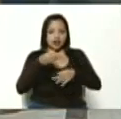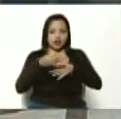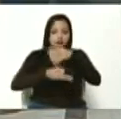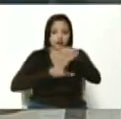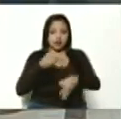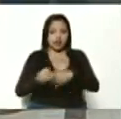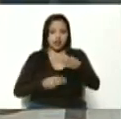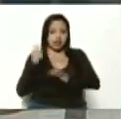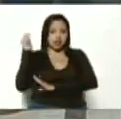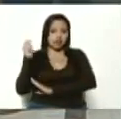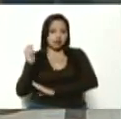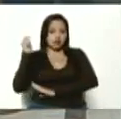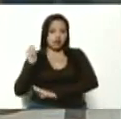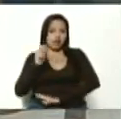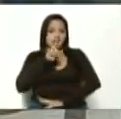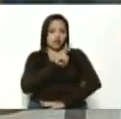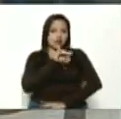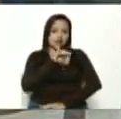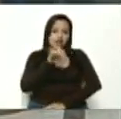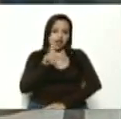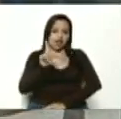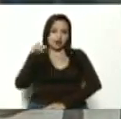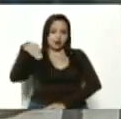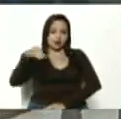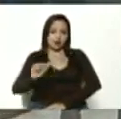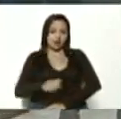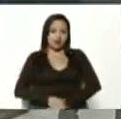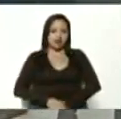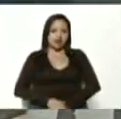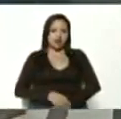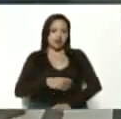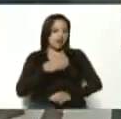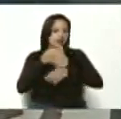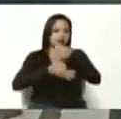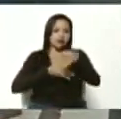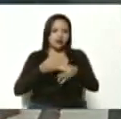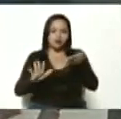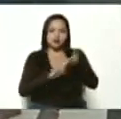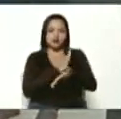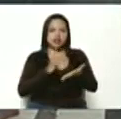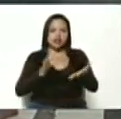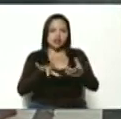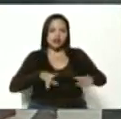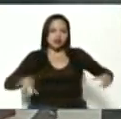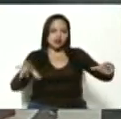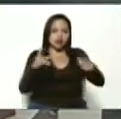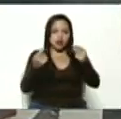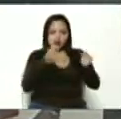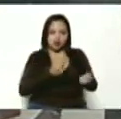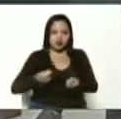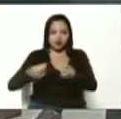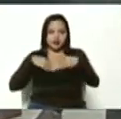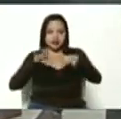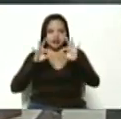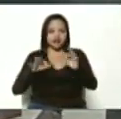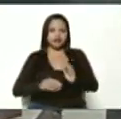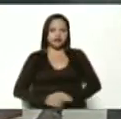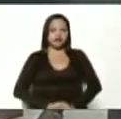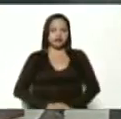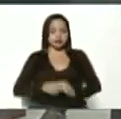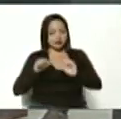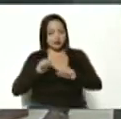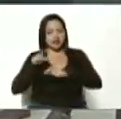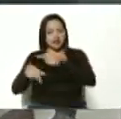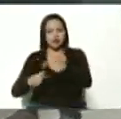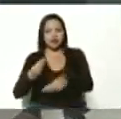Mora, quien hablará de los avances de la consulta pública de la ley de zonas económicas especiales. Después de haber hecho la primera discusión de la